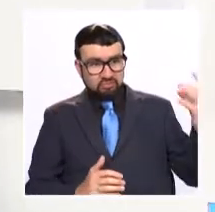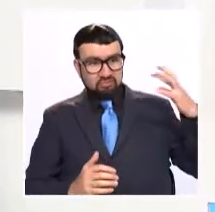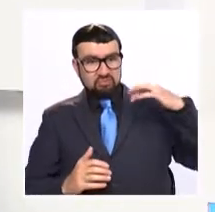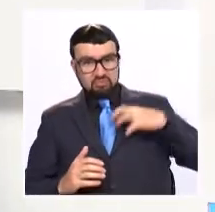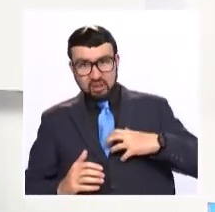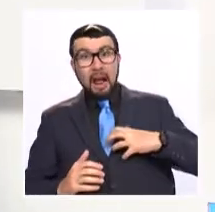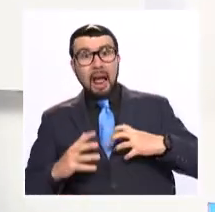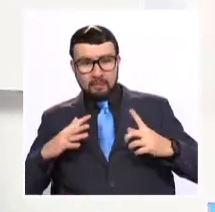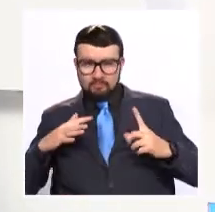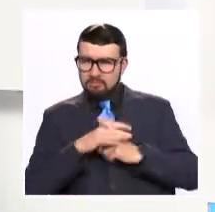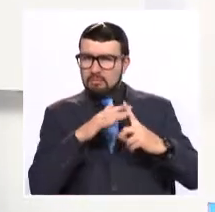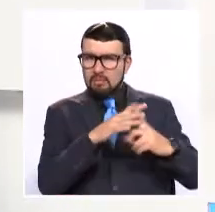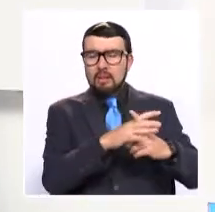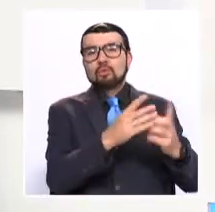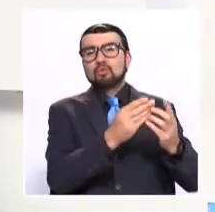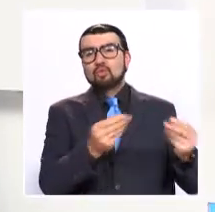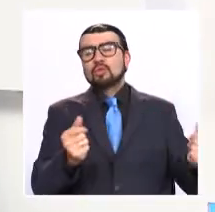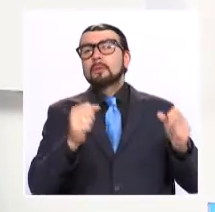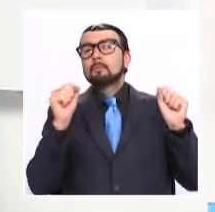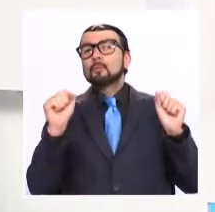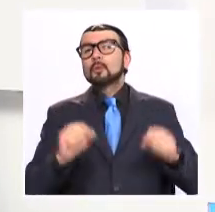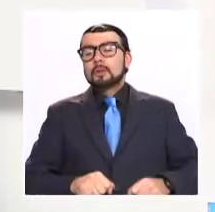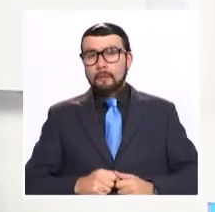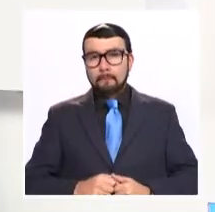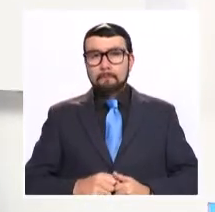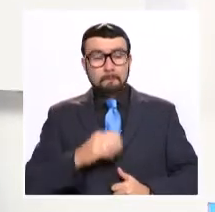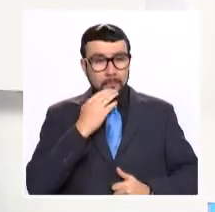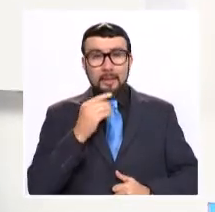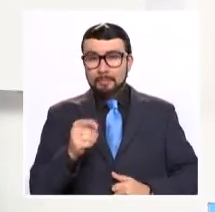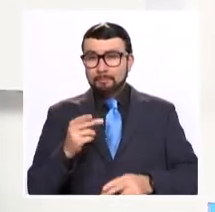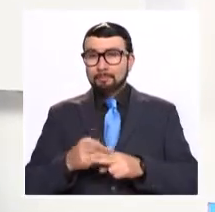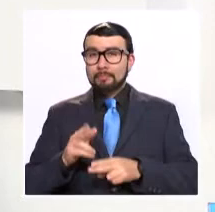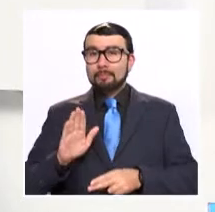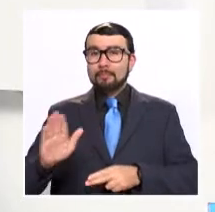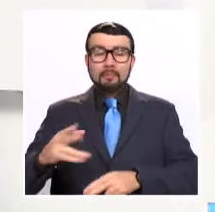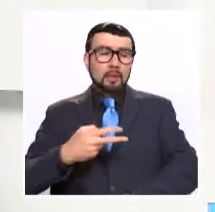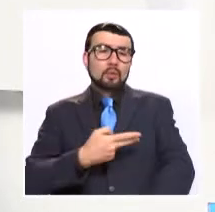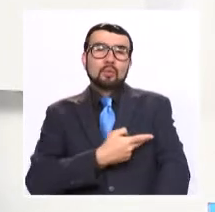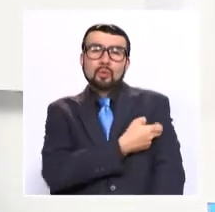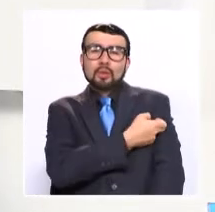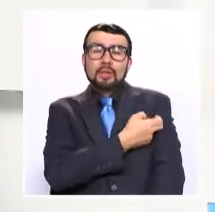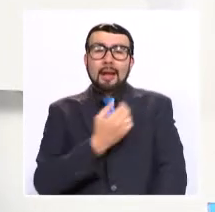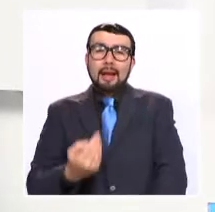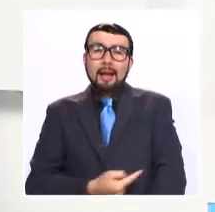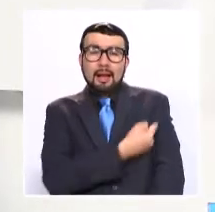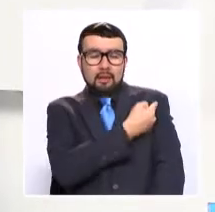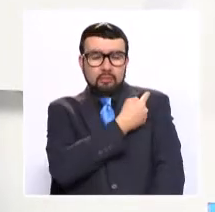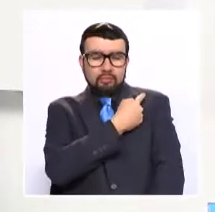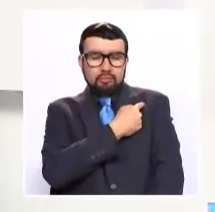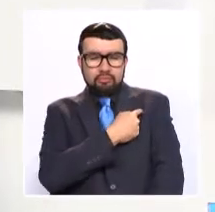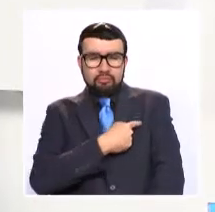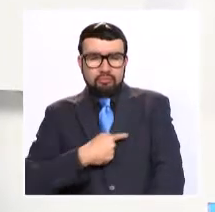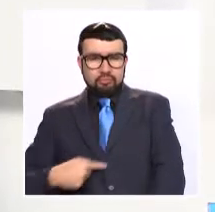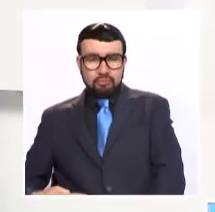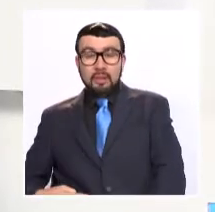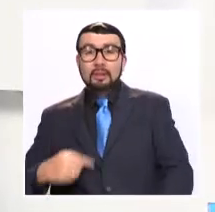caso el de Mycobacterium bovis, que es la vacuna para la tuberculosis, entra en contacto